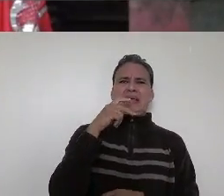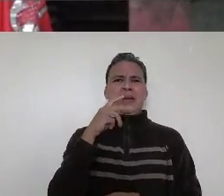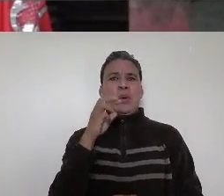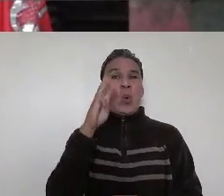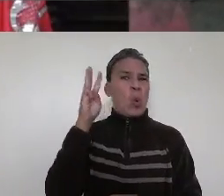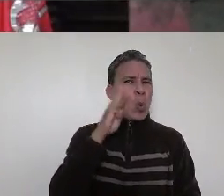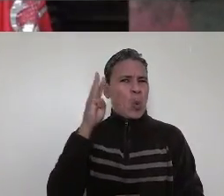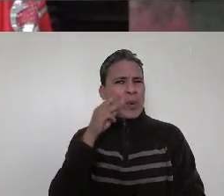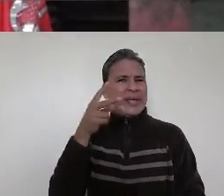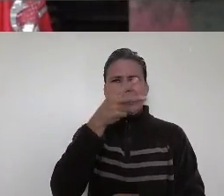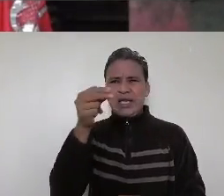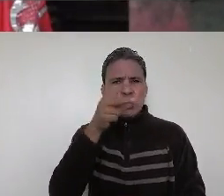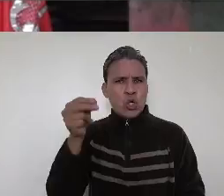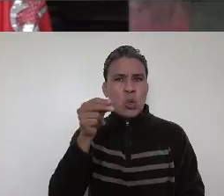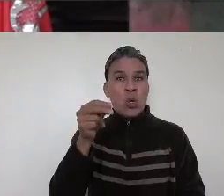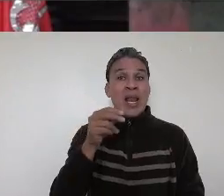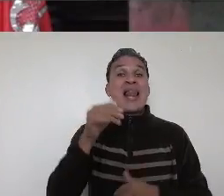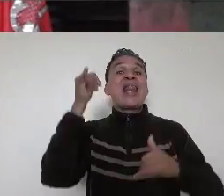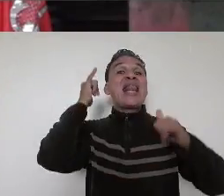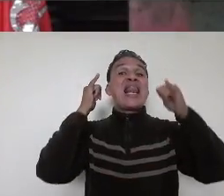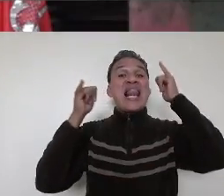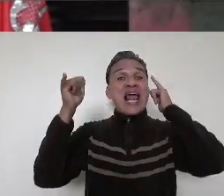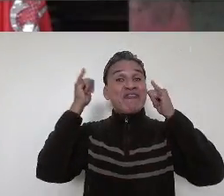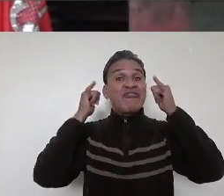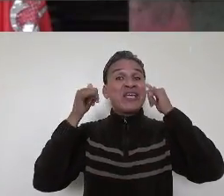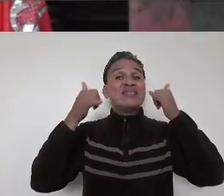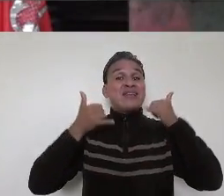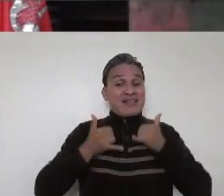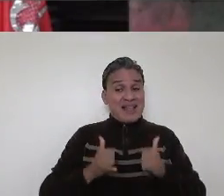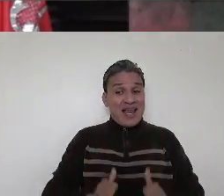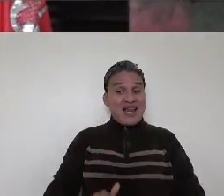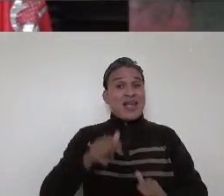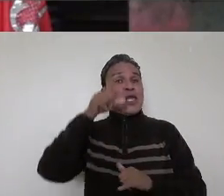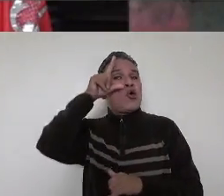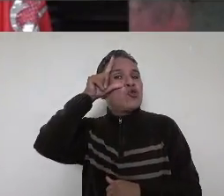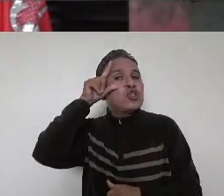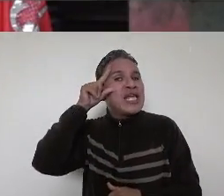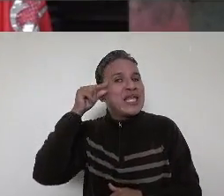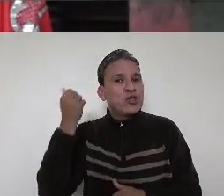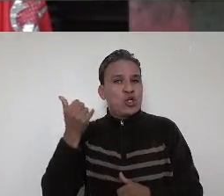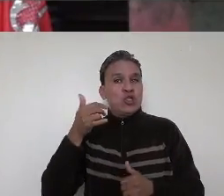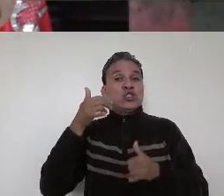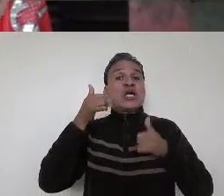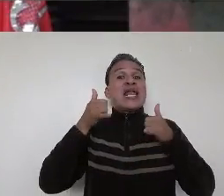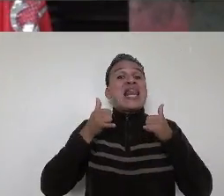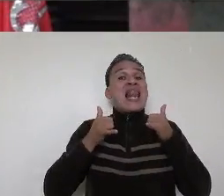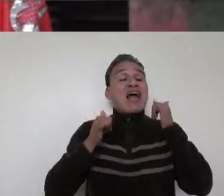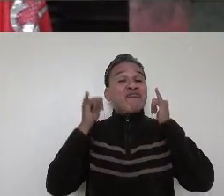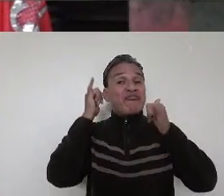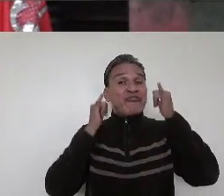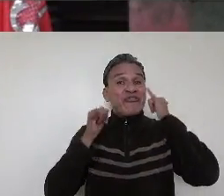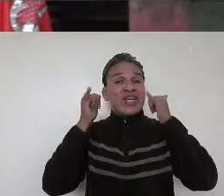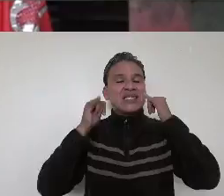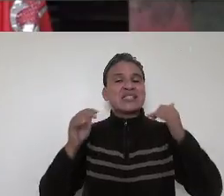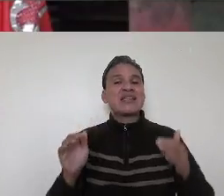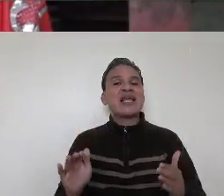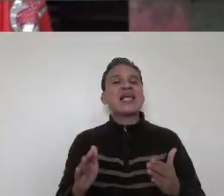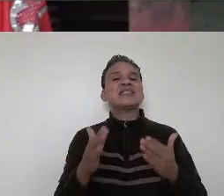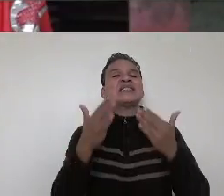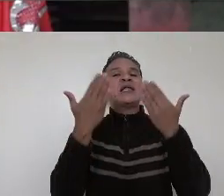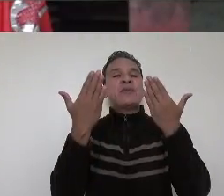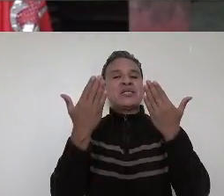del Cordero, la fiesta de la salvación. La fiesta de la salvación que se manifiesta en la caridad, en